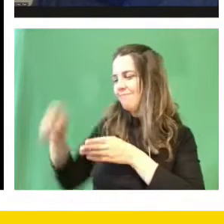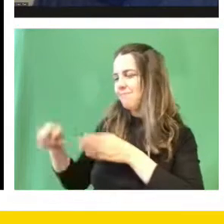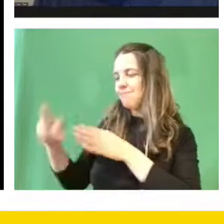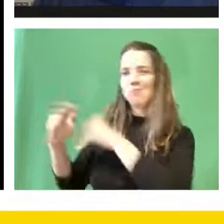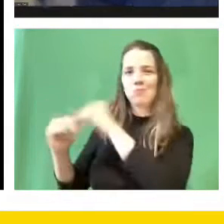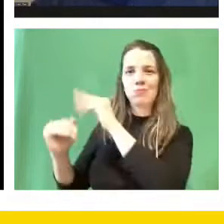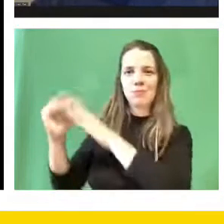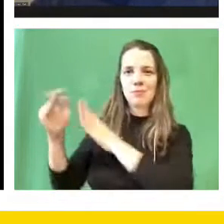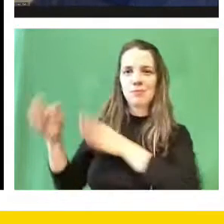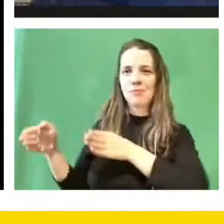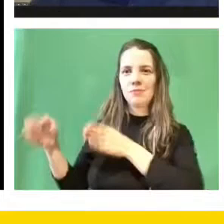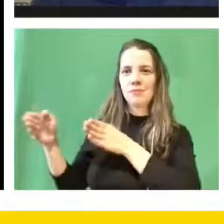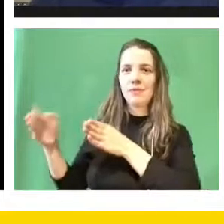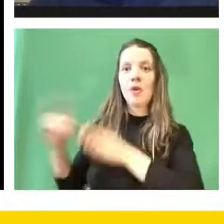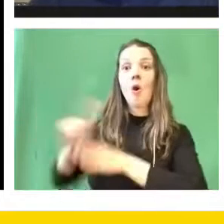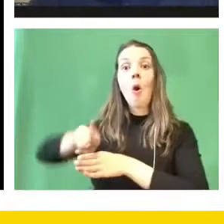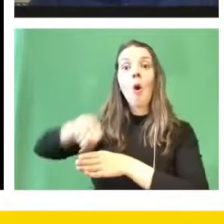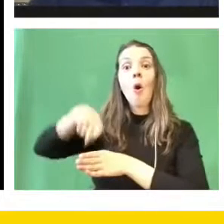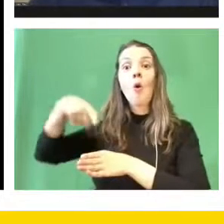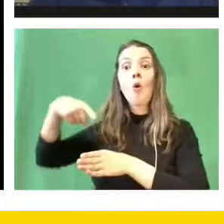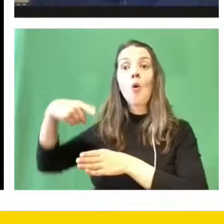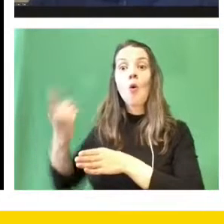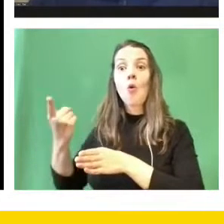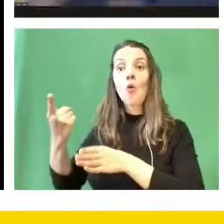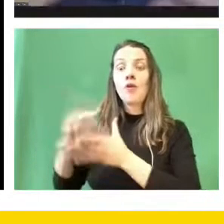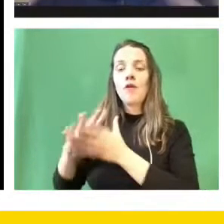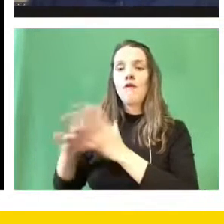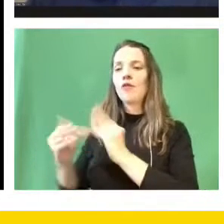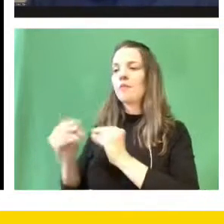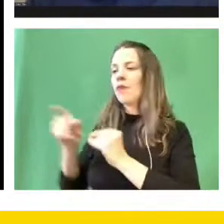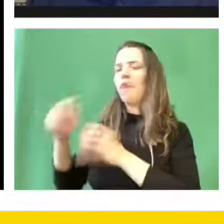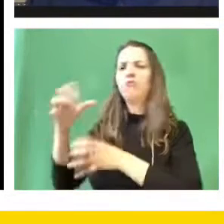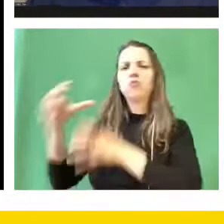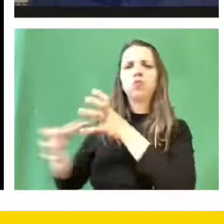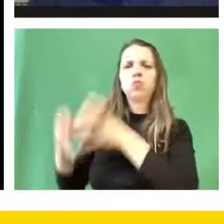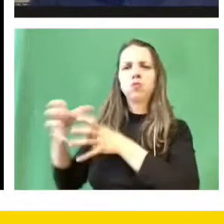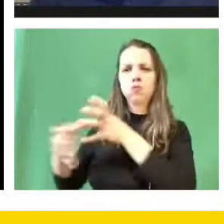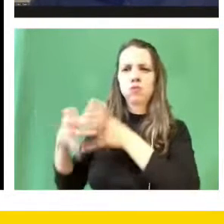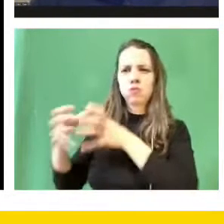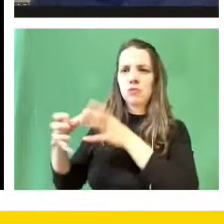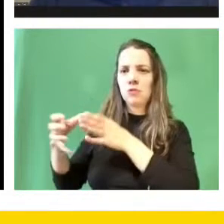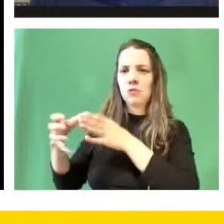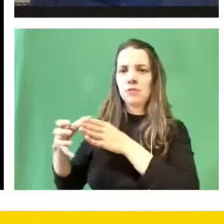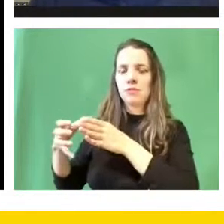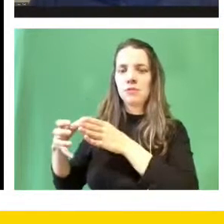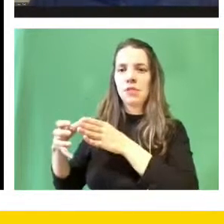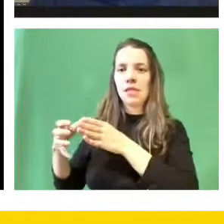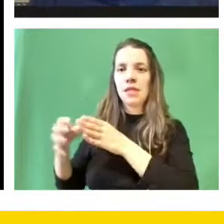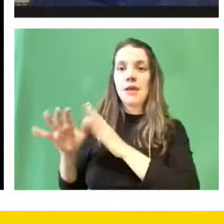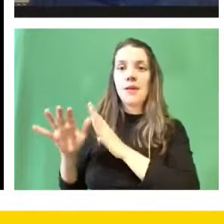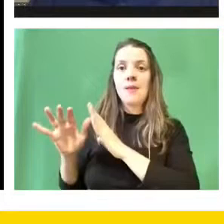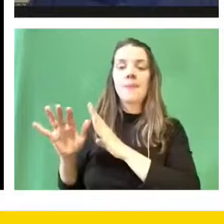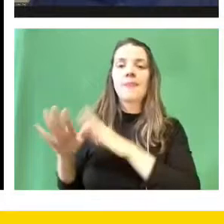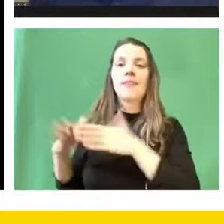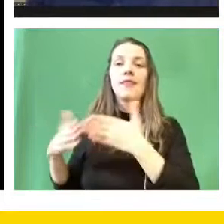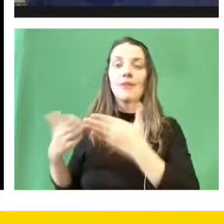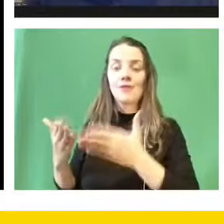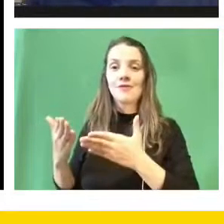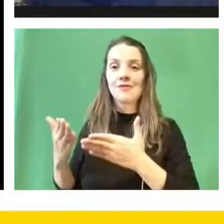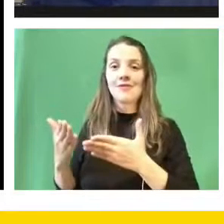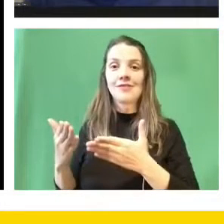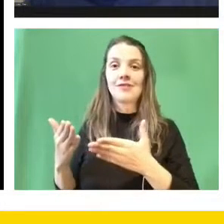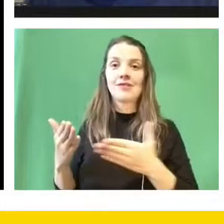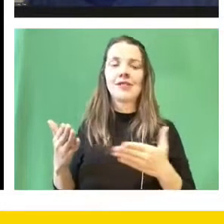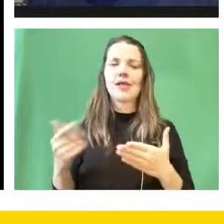Y edificios singulares, industrias. Entonces, paramos acá y la pregunta es, ¿cuál es